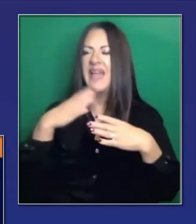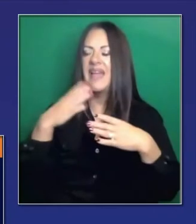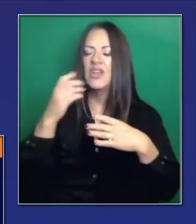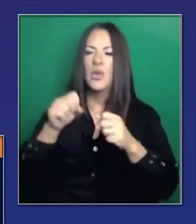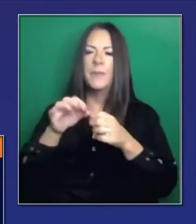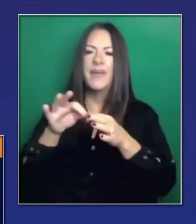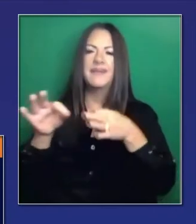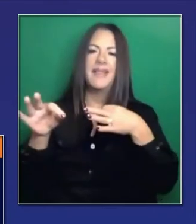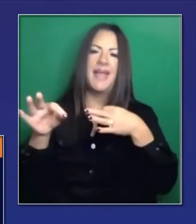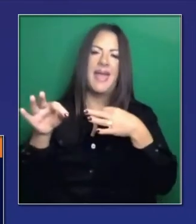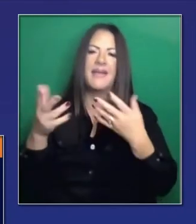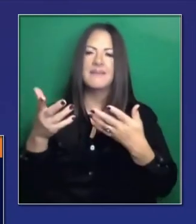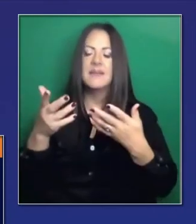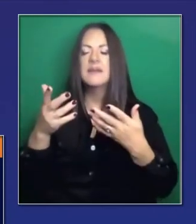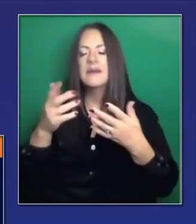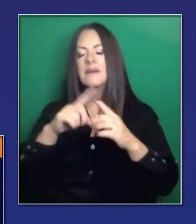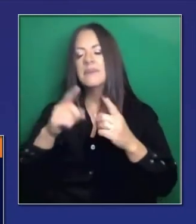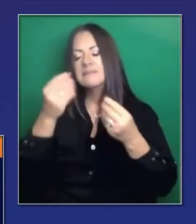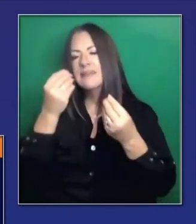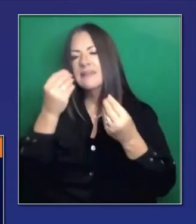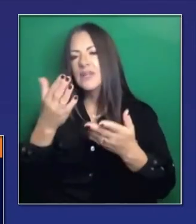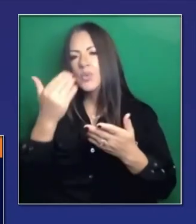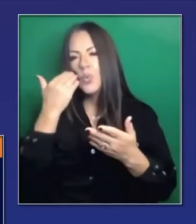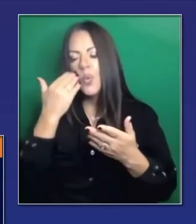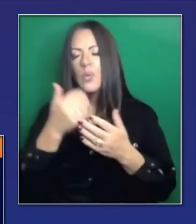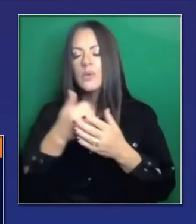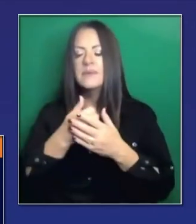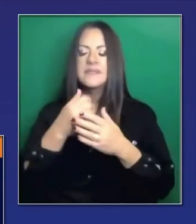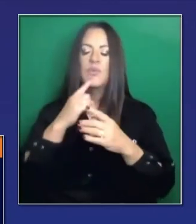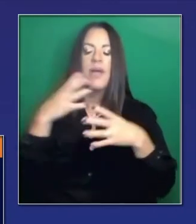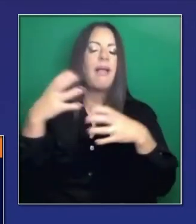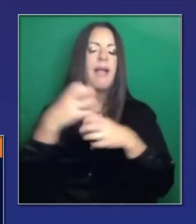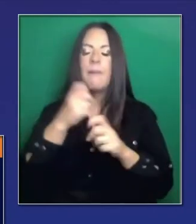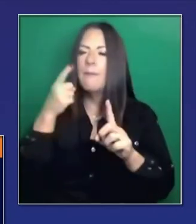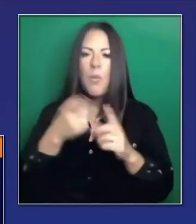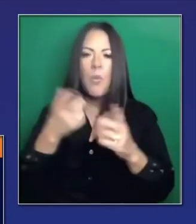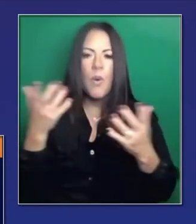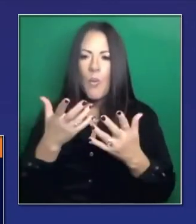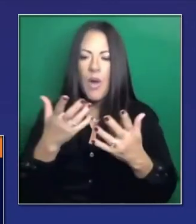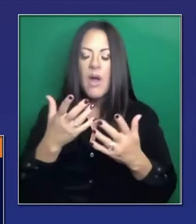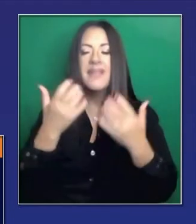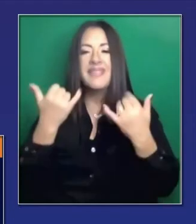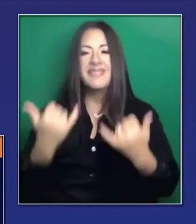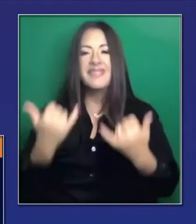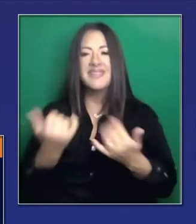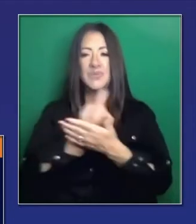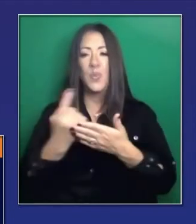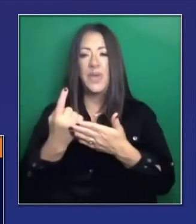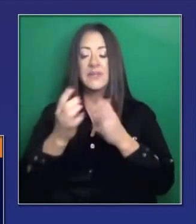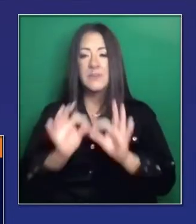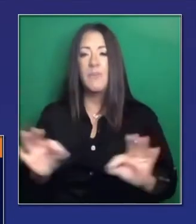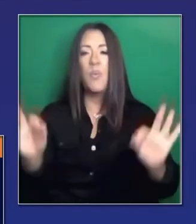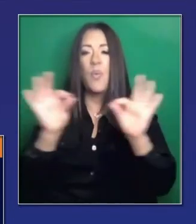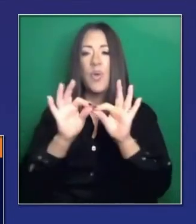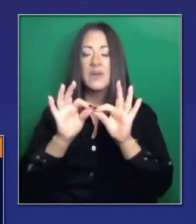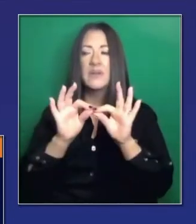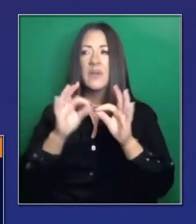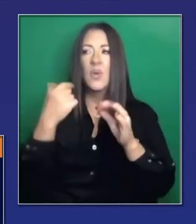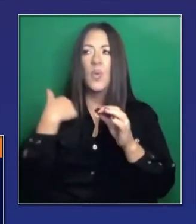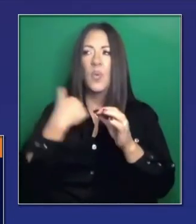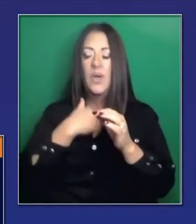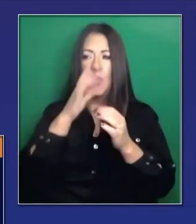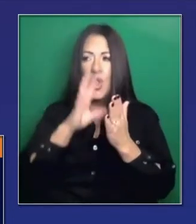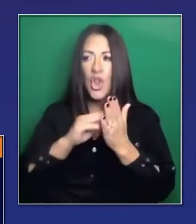unos días para ver lo que pasó hace algunos días. Es una forma de decir que esta semana ha sido crítica, para mejor